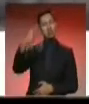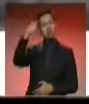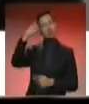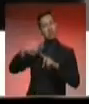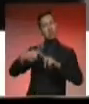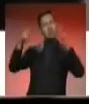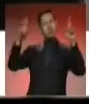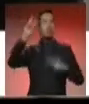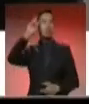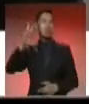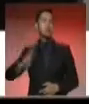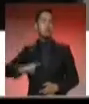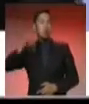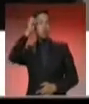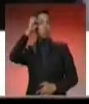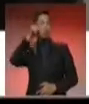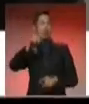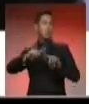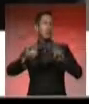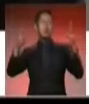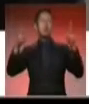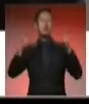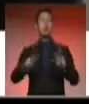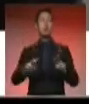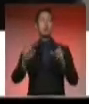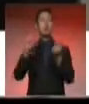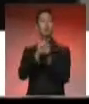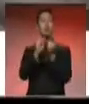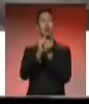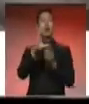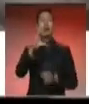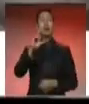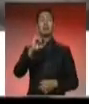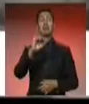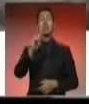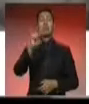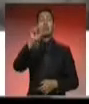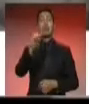Venezuela. Luego también mantuvo un encuentro con Cristina Fernández de Kirchner